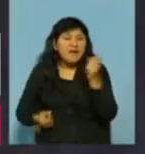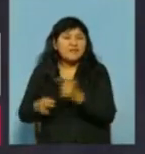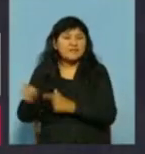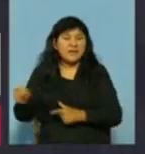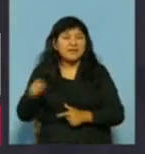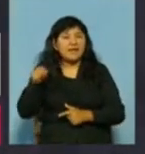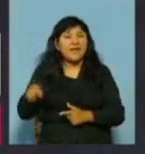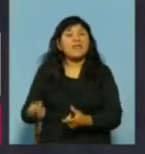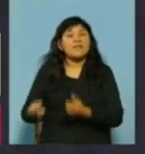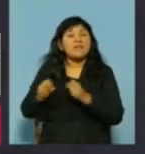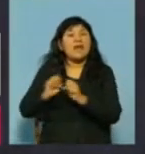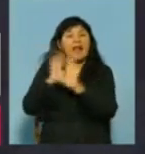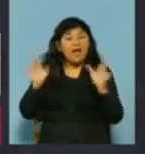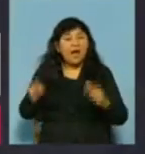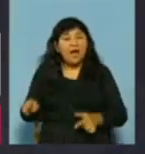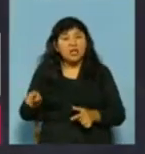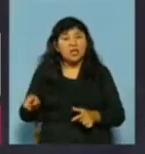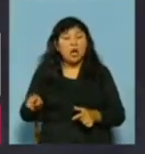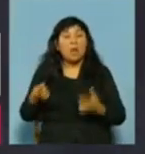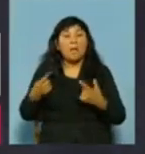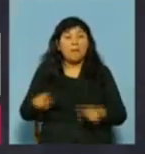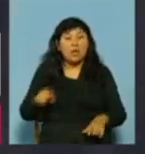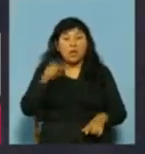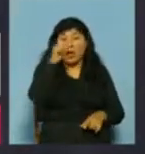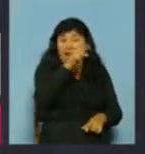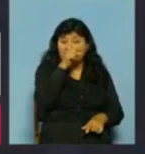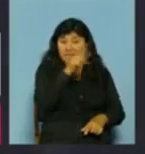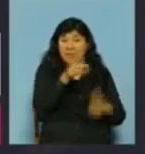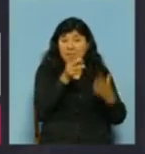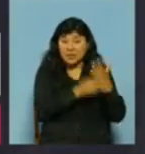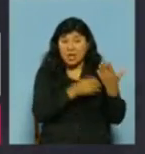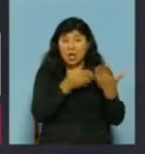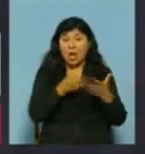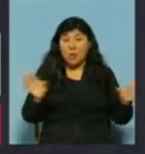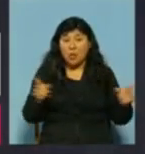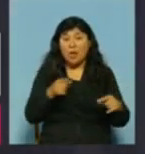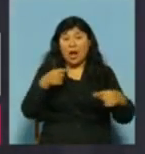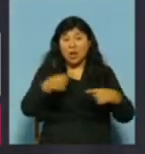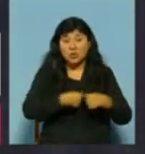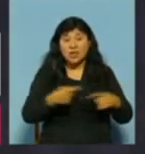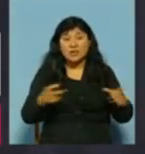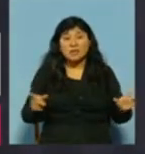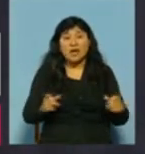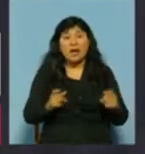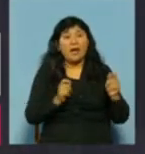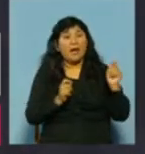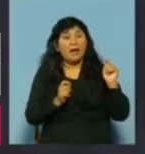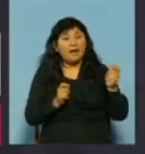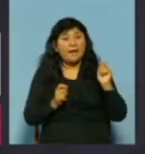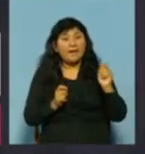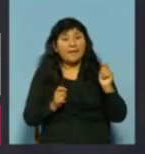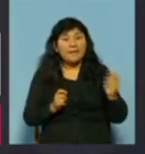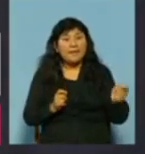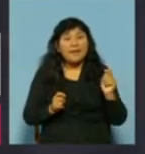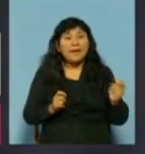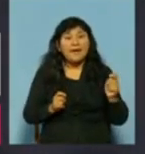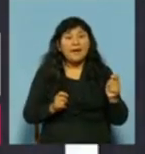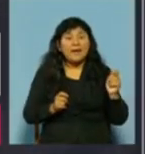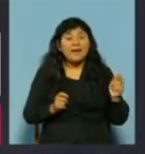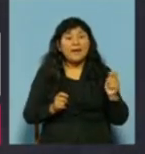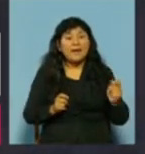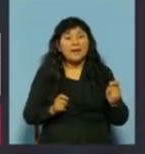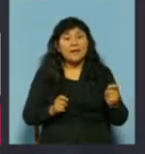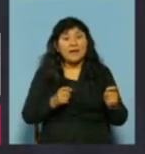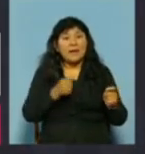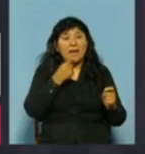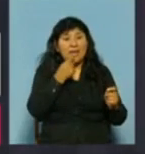Ministerio Público de la Acusación está dedicando recursos a investigar periodistas. Es una